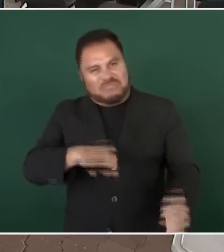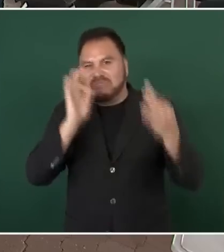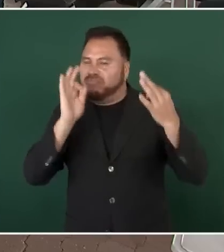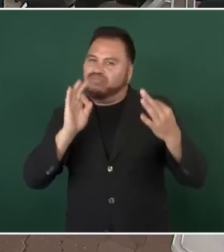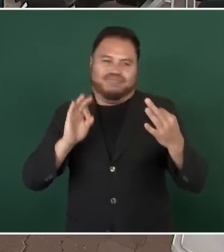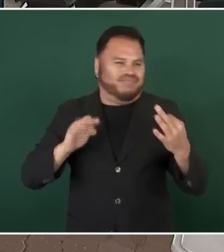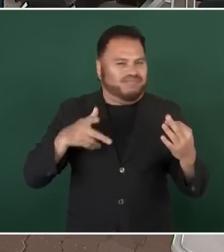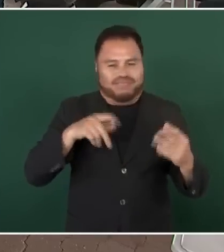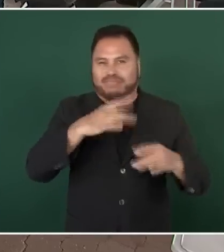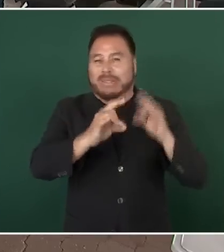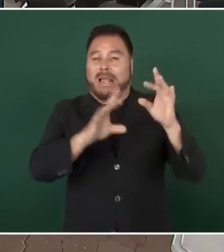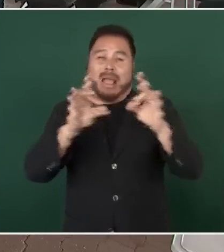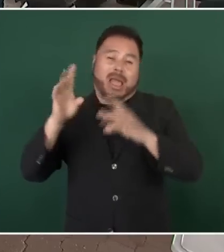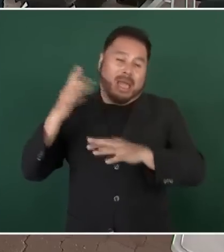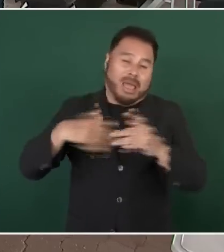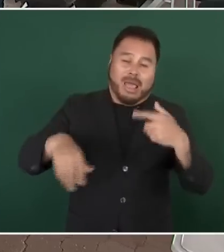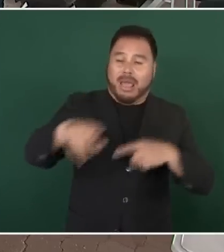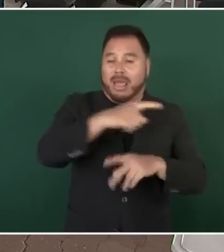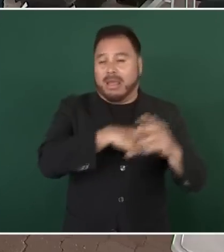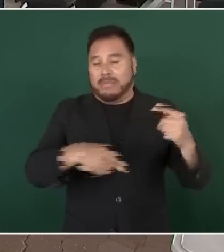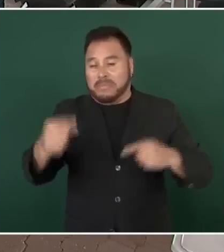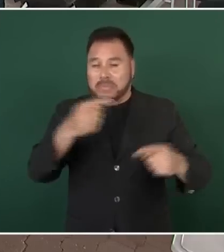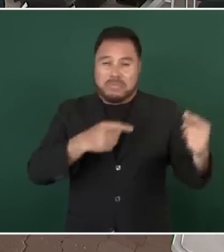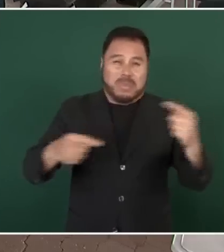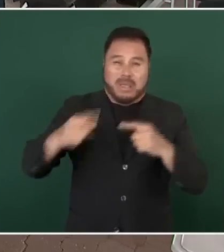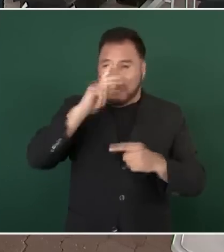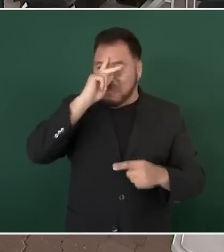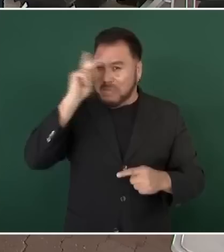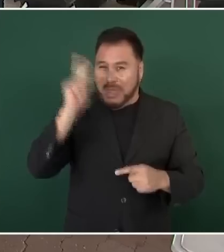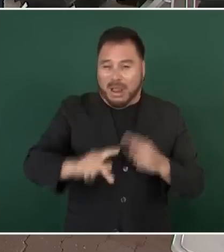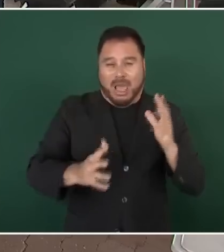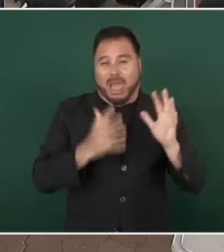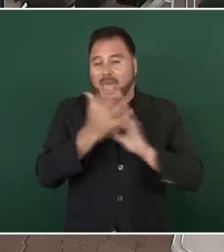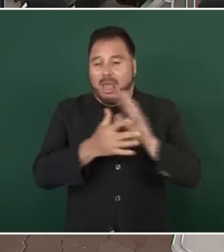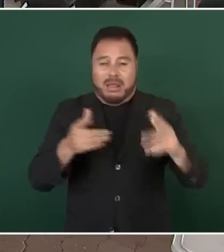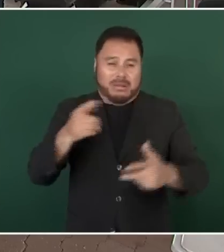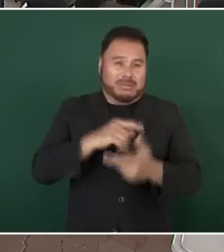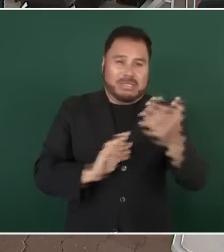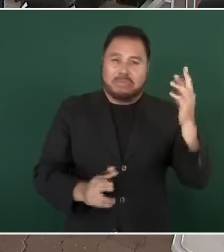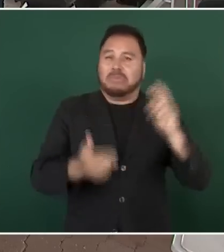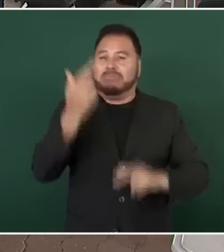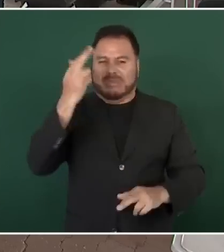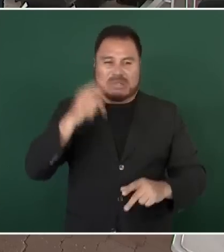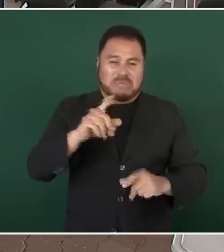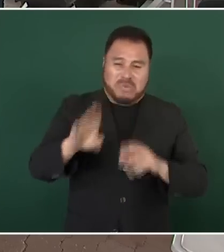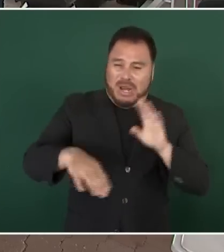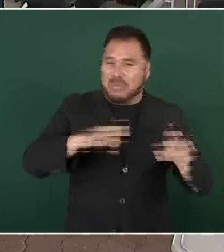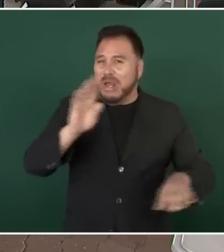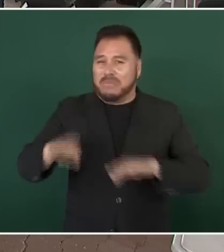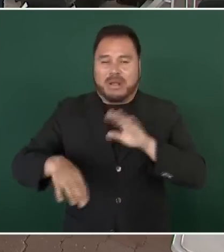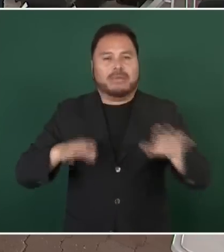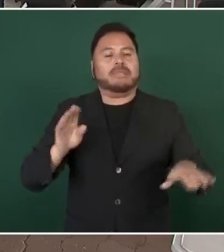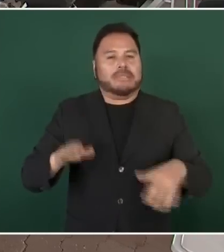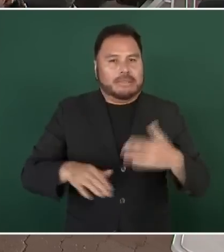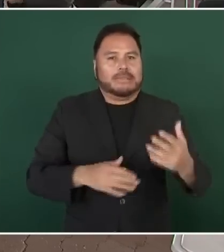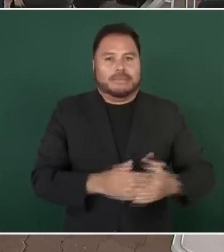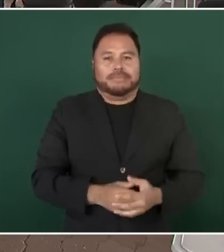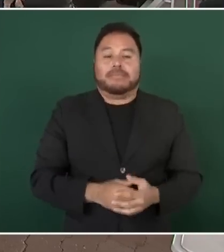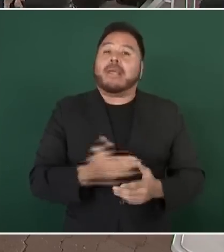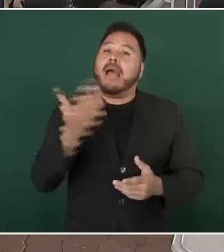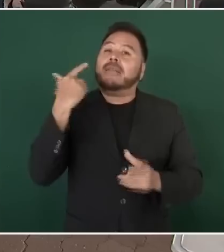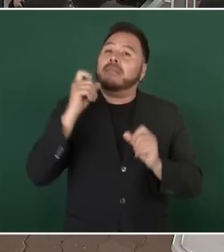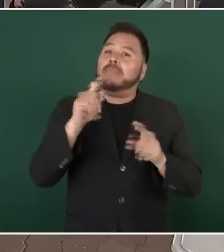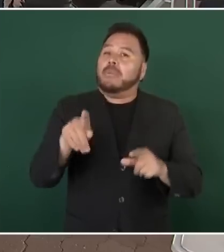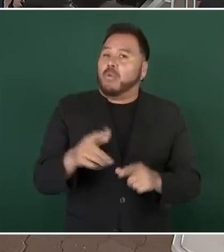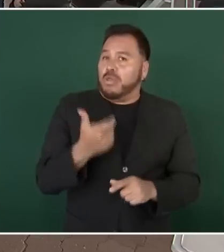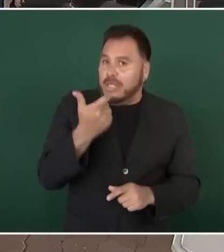Suárez que se desata con más violencia la revolución. Además, el dinero utilizado